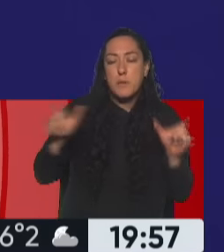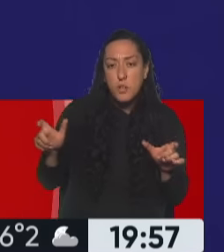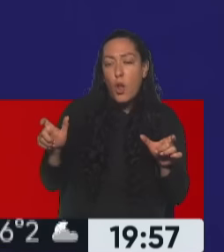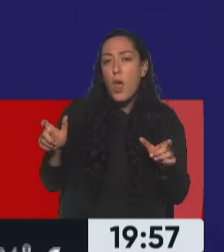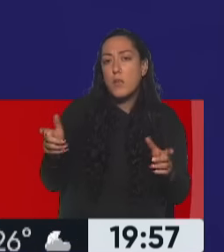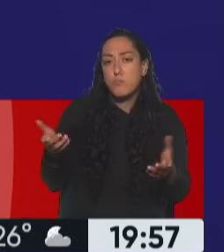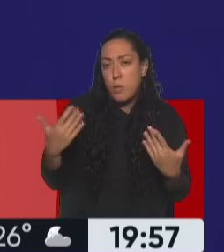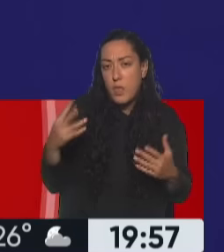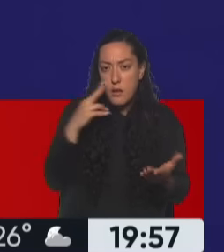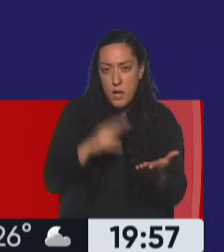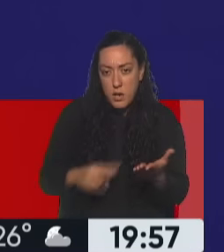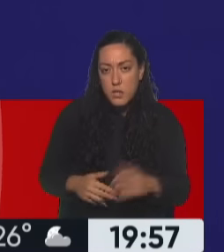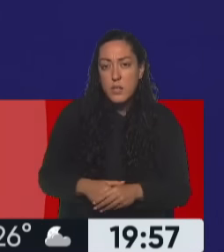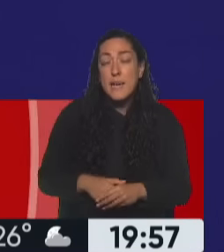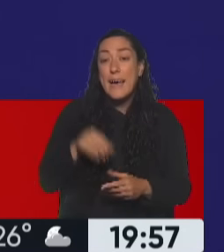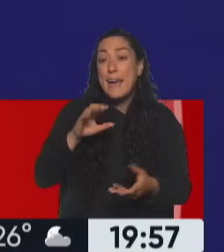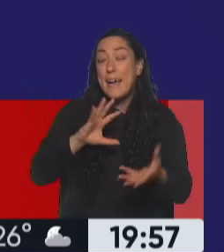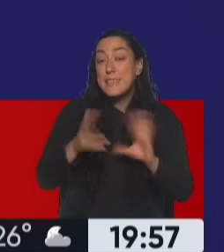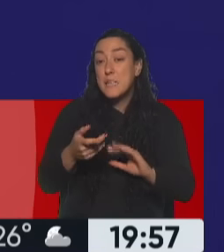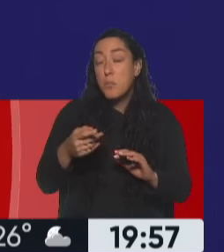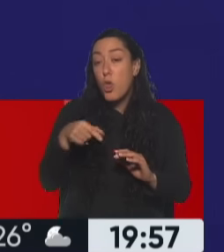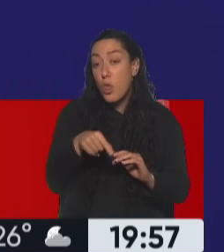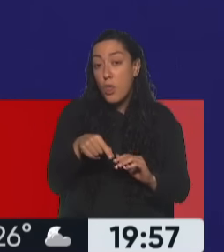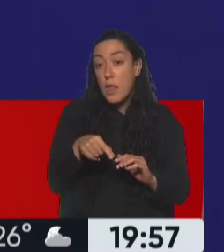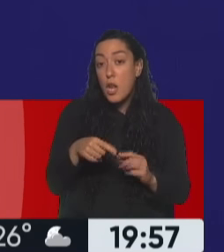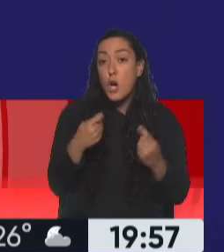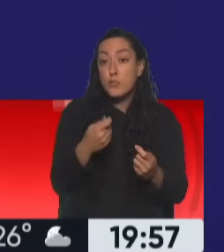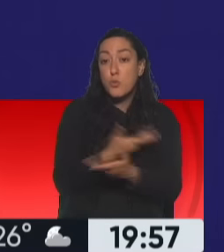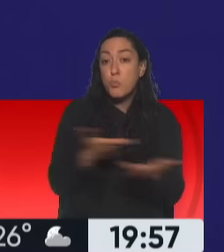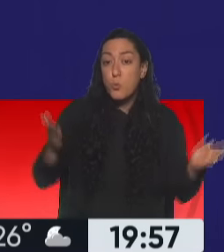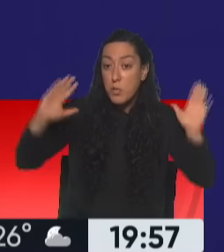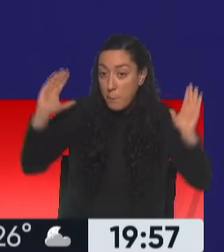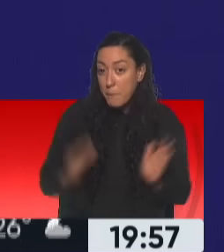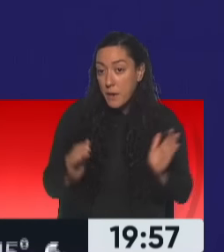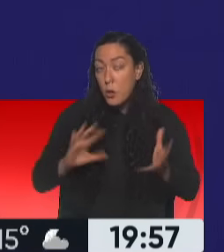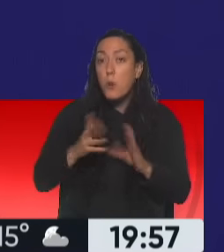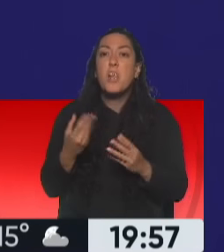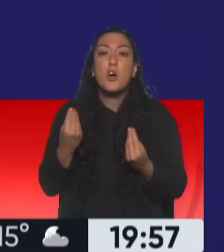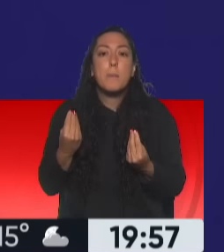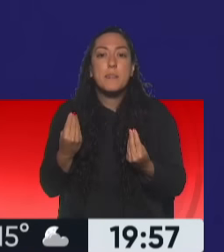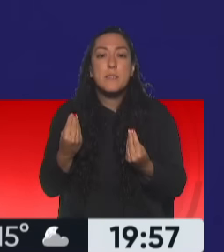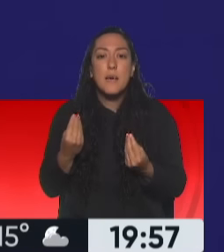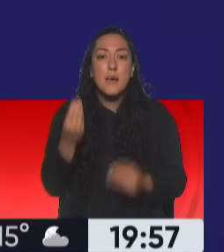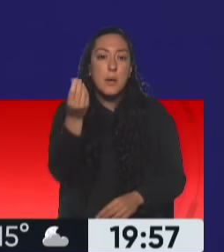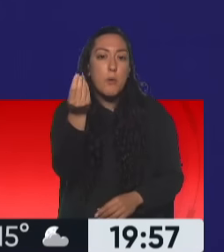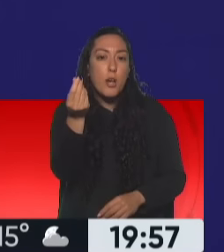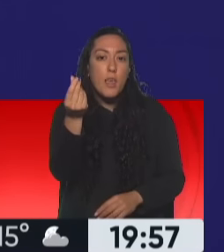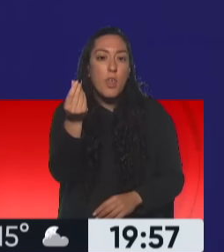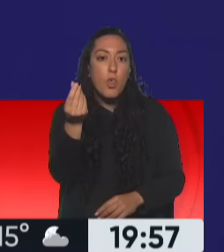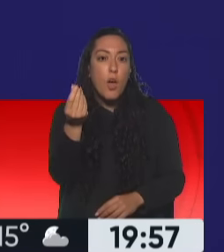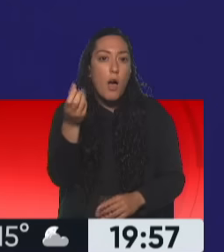¿Qué creen que pasa en este modelo si baja el gasto público? La moneda se aprecia.